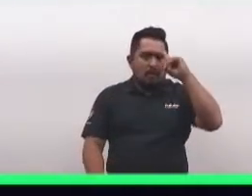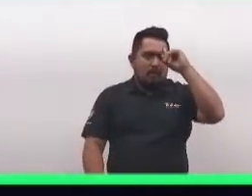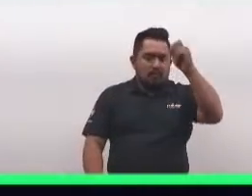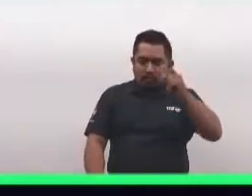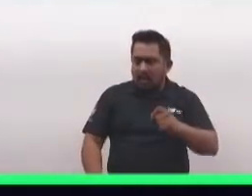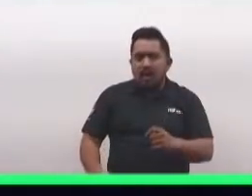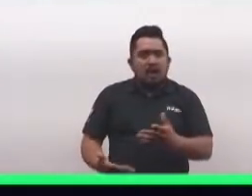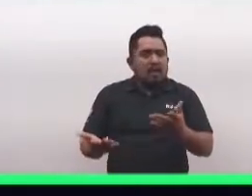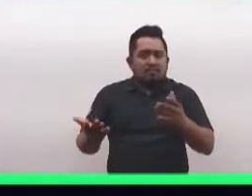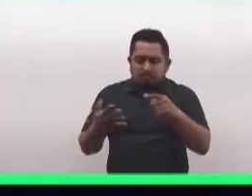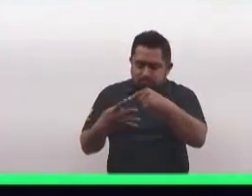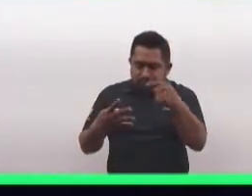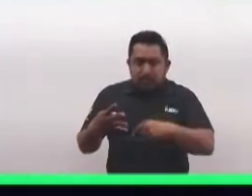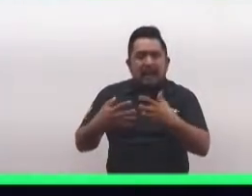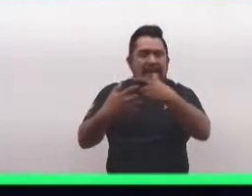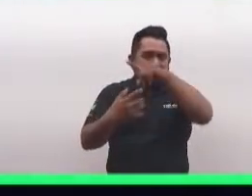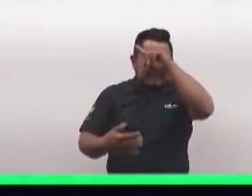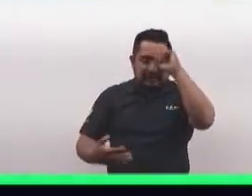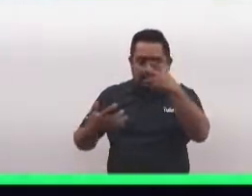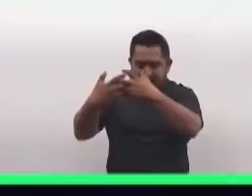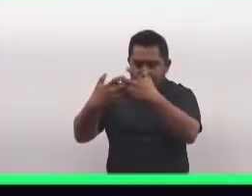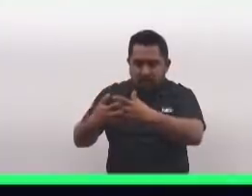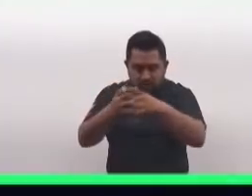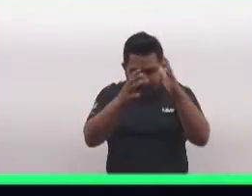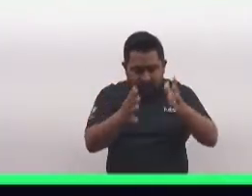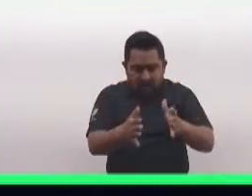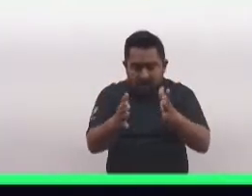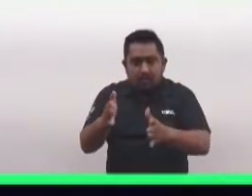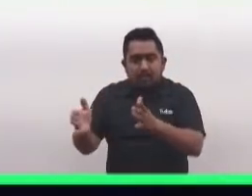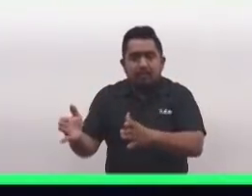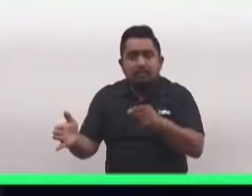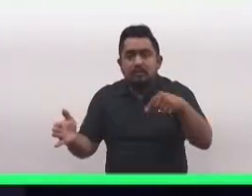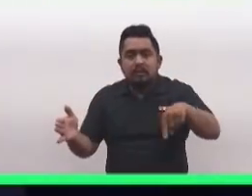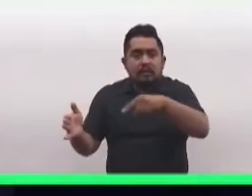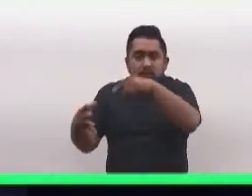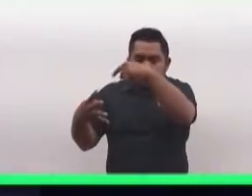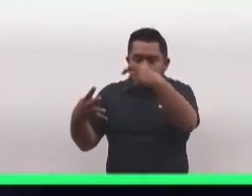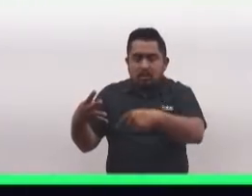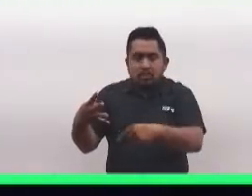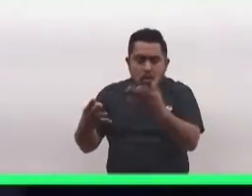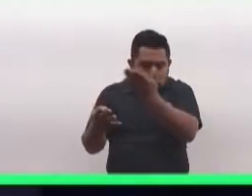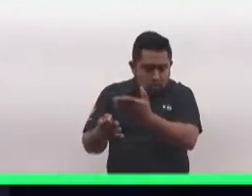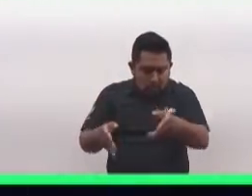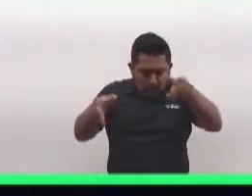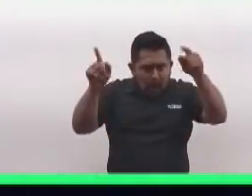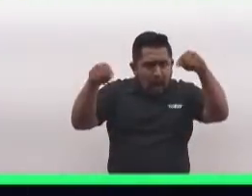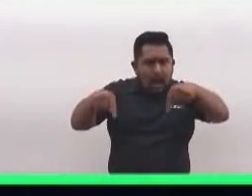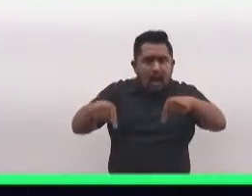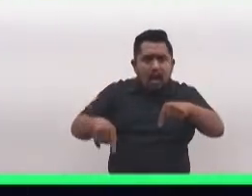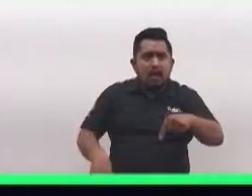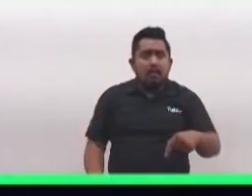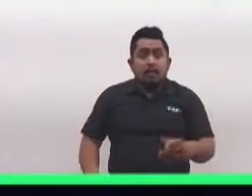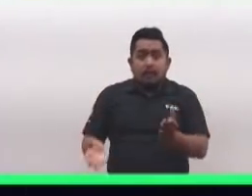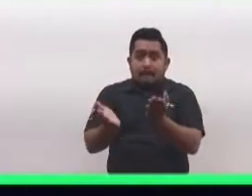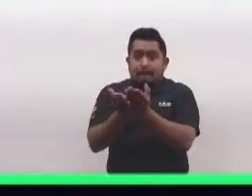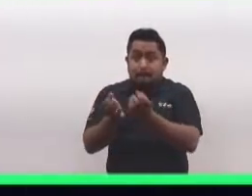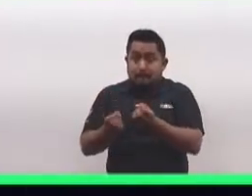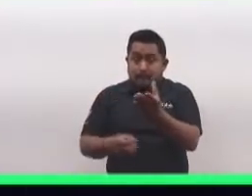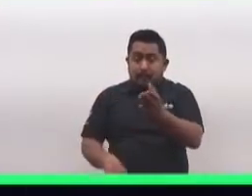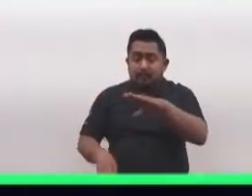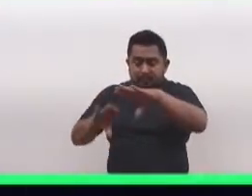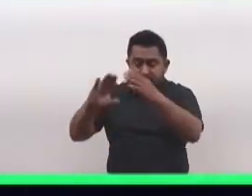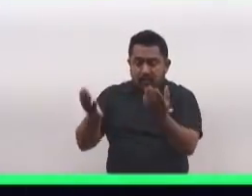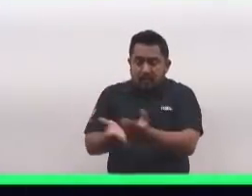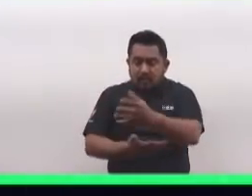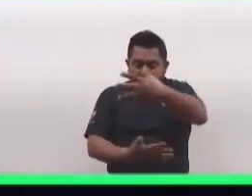lanzamiento tu emprendedurismo tiene que haber etapas por ahí dice la palabra que los elementos estaban ahí dice y la tierra estaba desordenada y vacía y